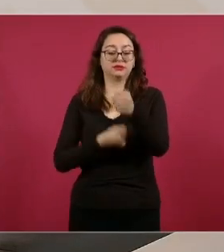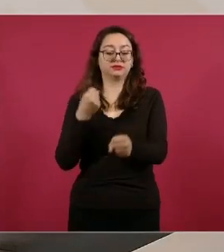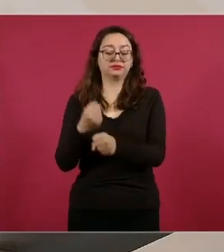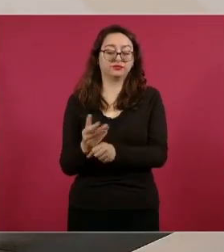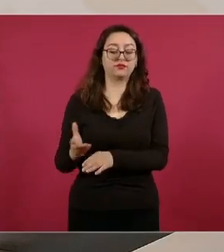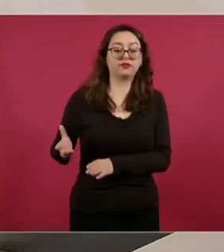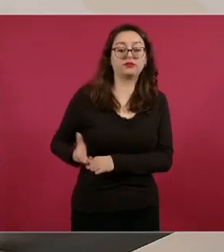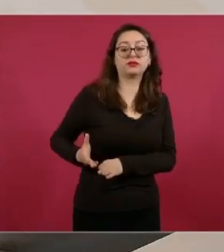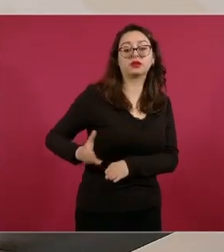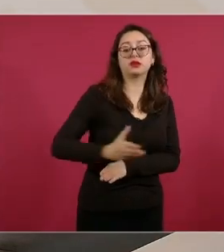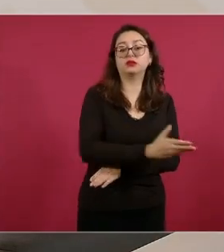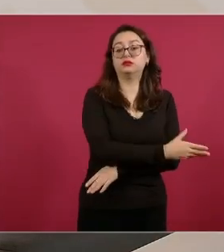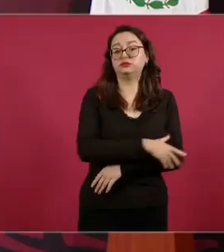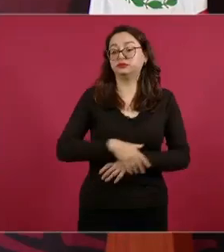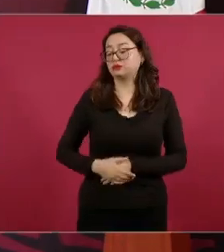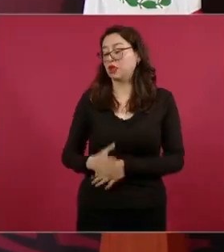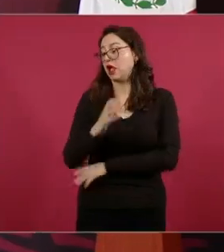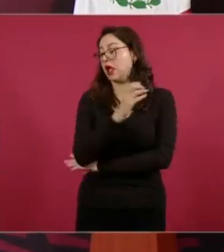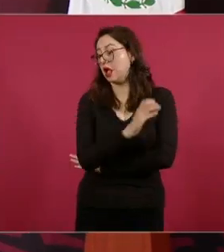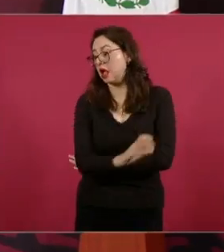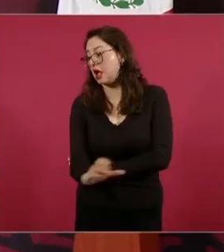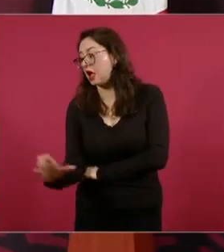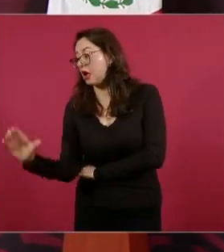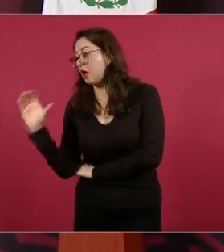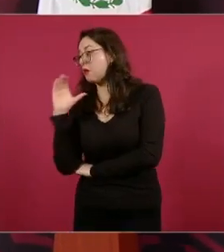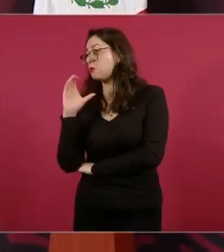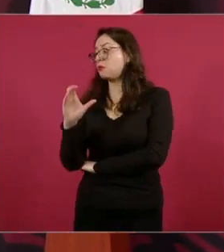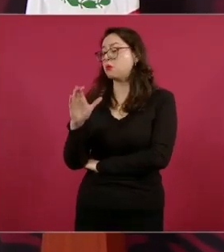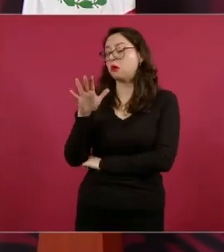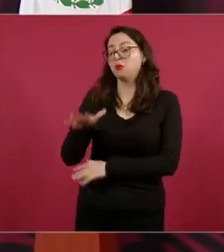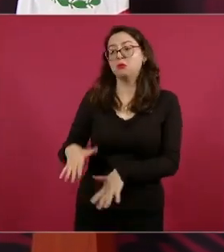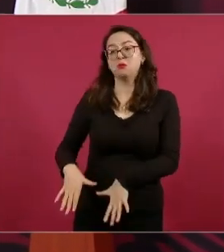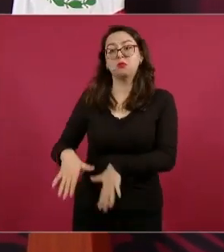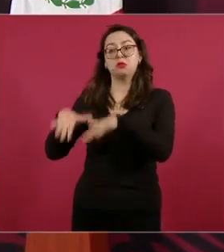¿Dónde hubo crecimiento? En las ciudades fronterizas.